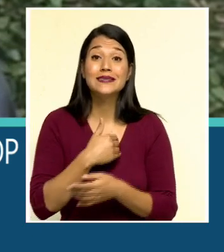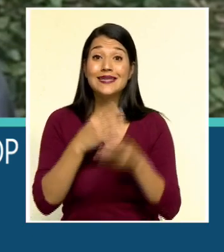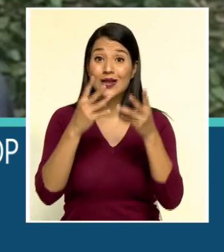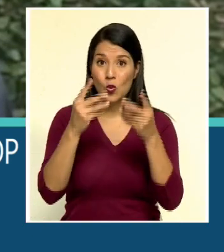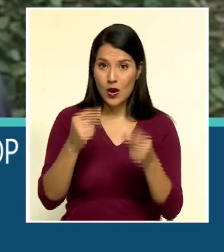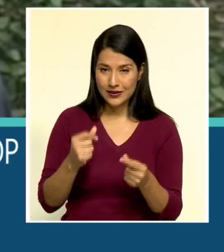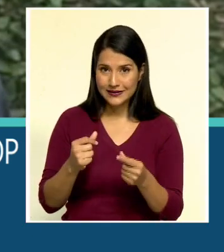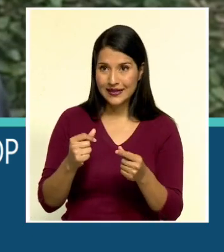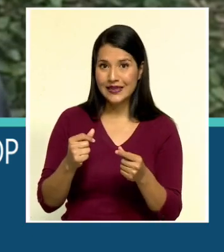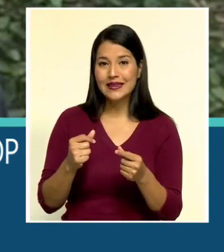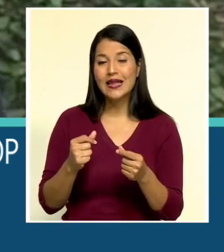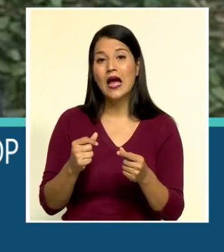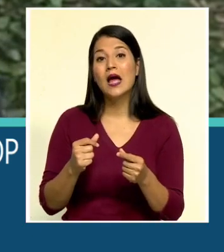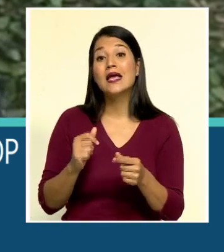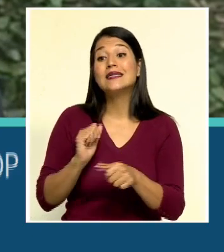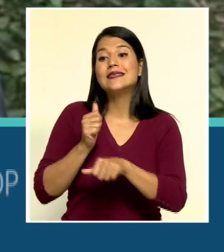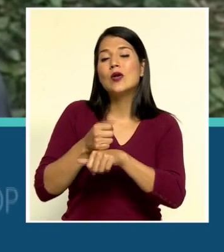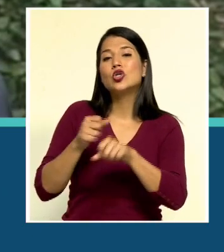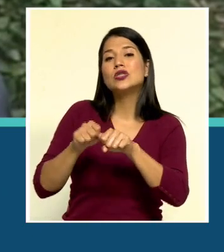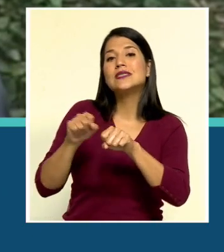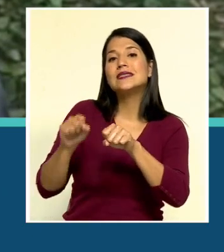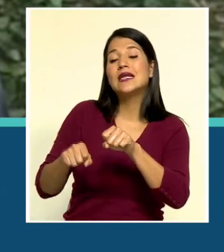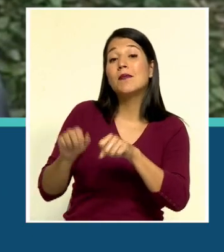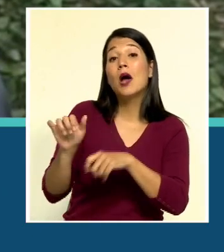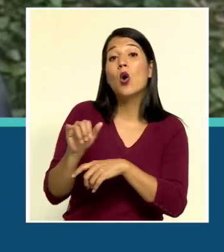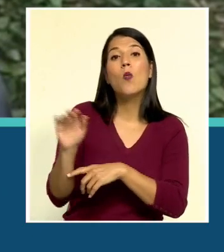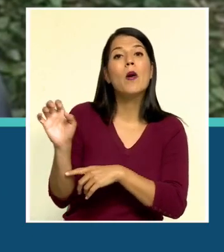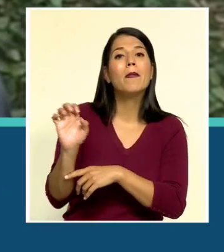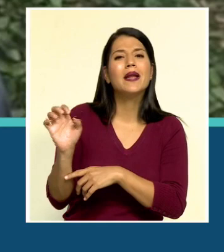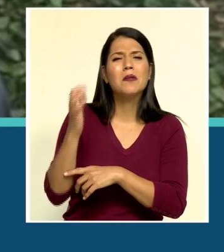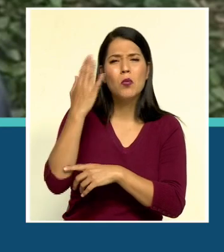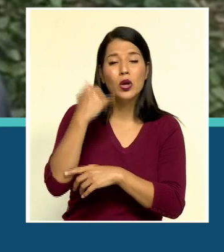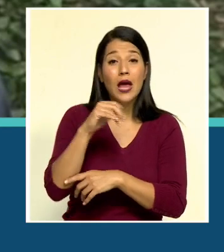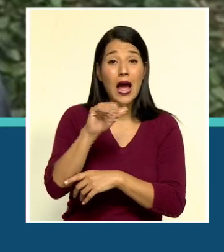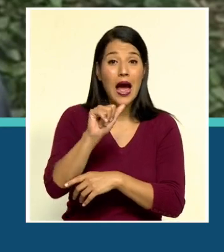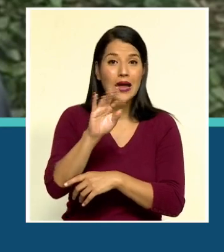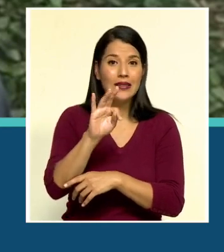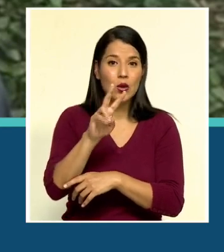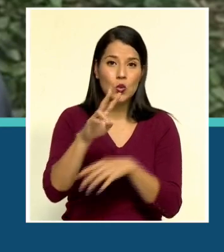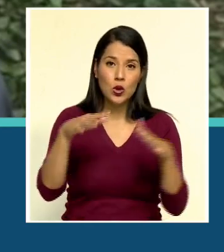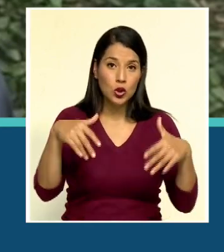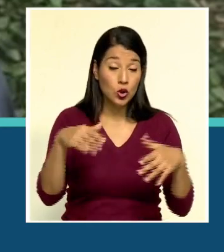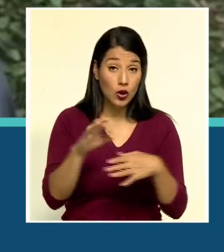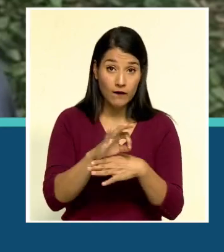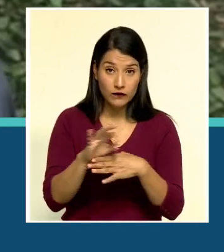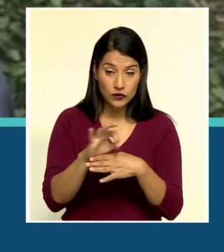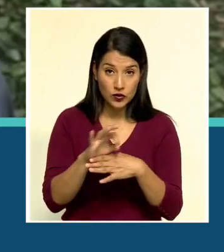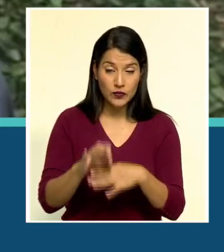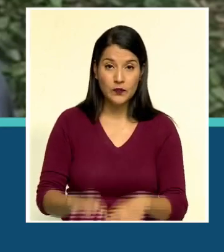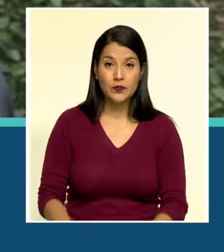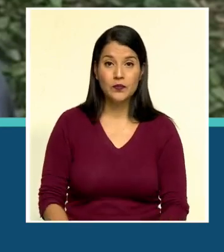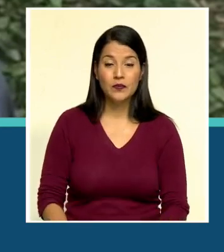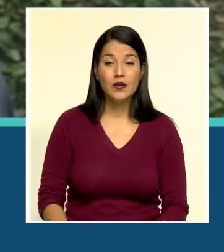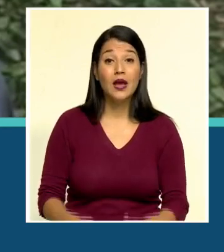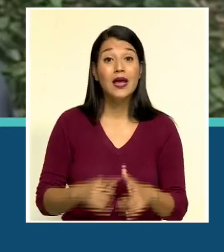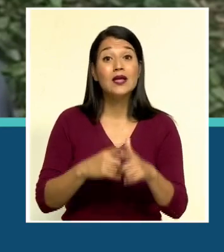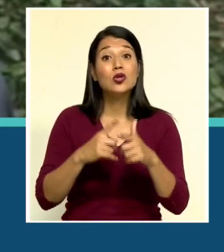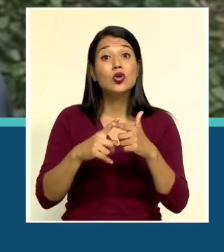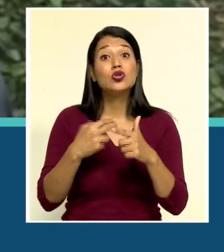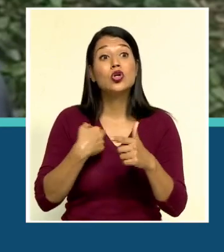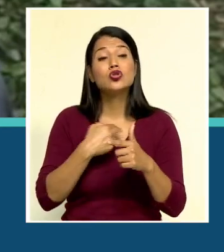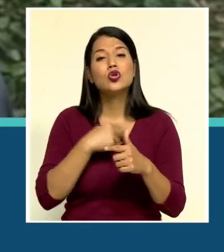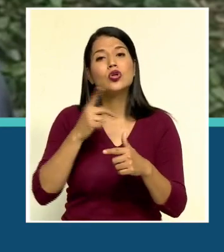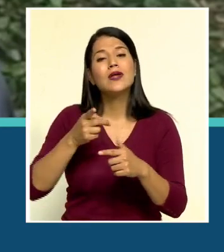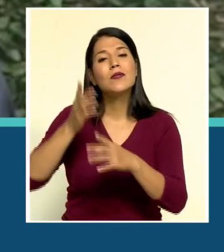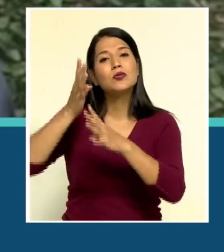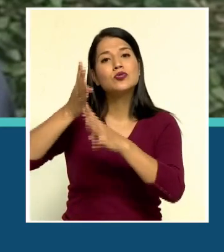de contingencia, ya que el ATV sigue fuera de servicio. Para ello hay que